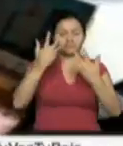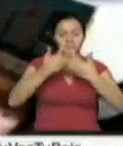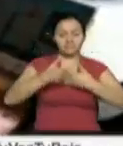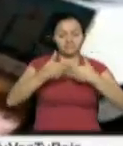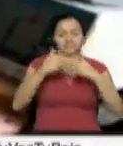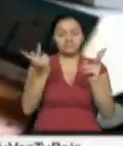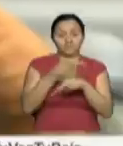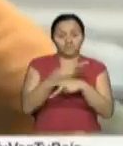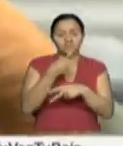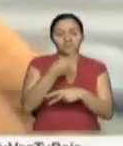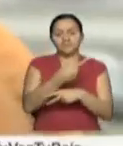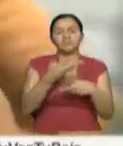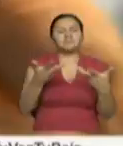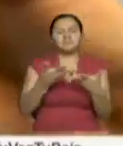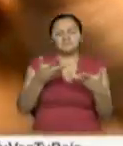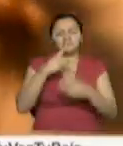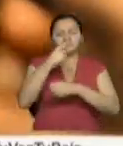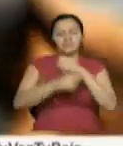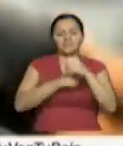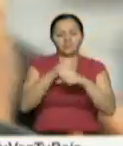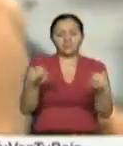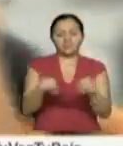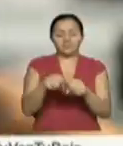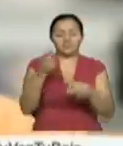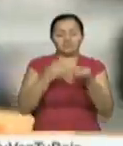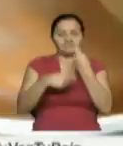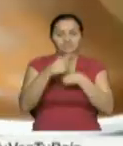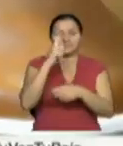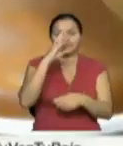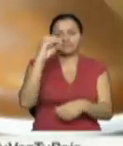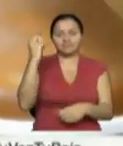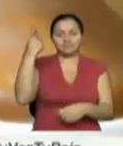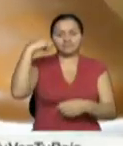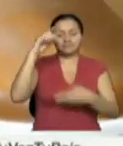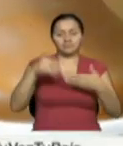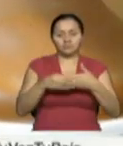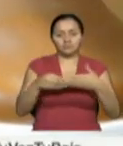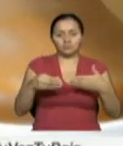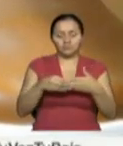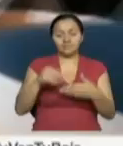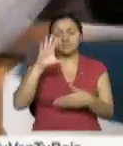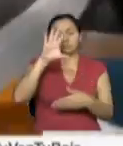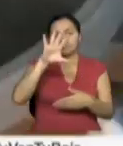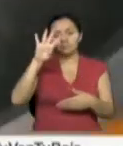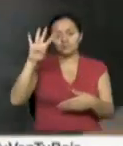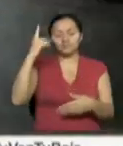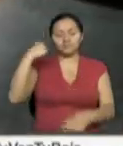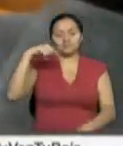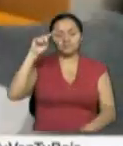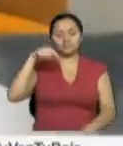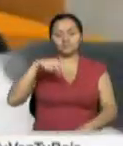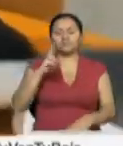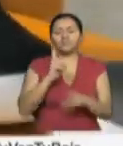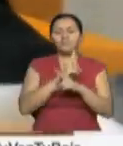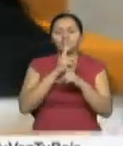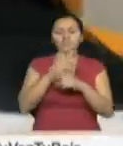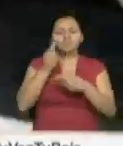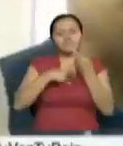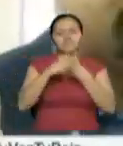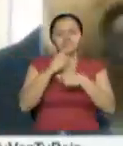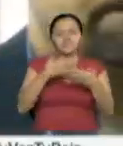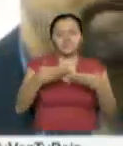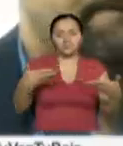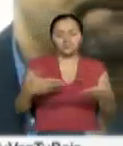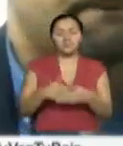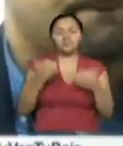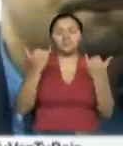MIPRO, las ventas anuales de zapatos se ubicaron en los 100 millones de dólares y 54 millones por concepto de exportación.